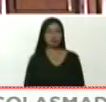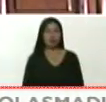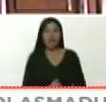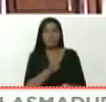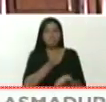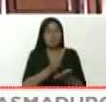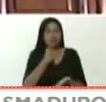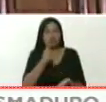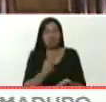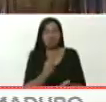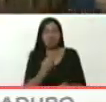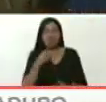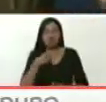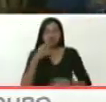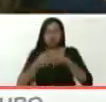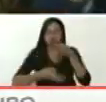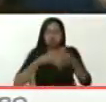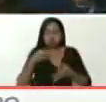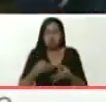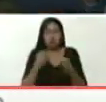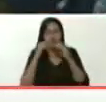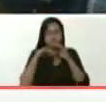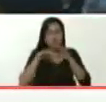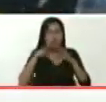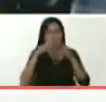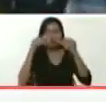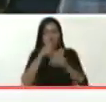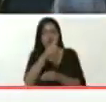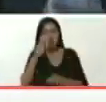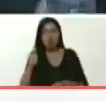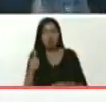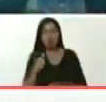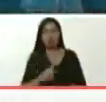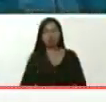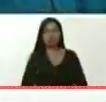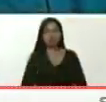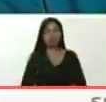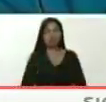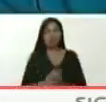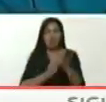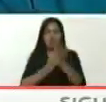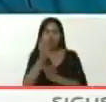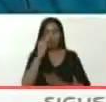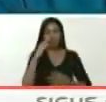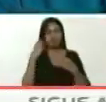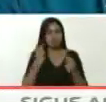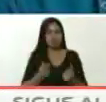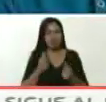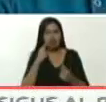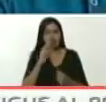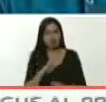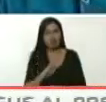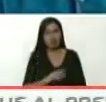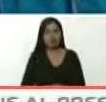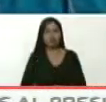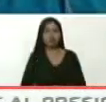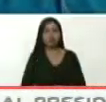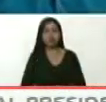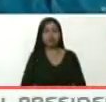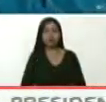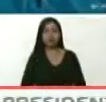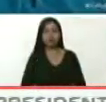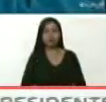amén. Que Dios nos bendiga a todos. La lealtad en acción, se puede llamar esto. La lealtad en